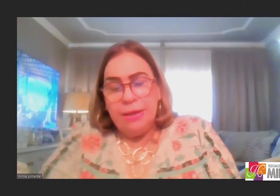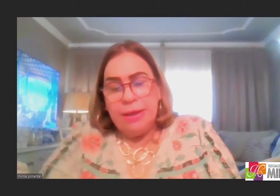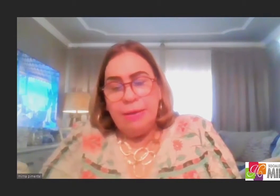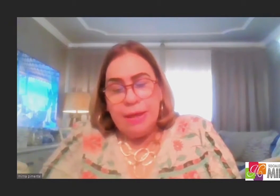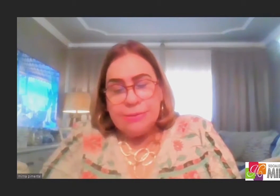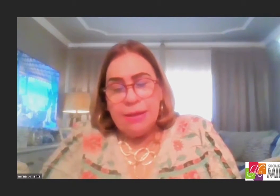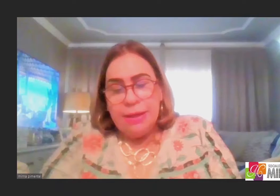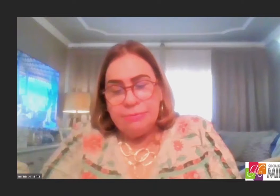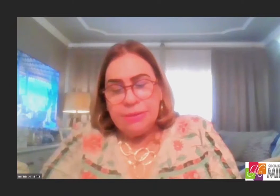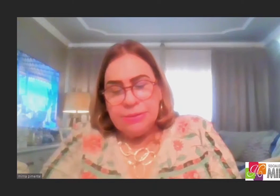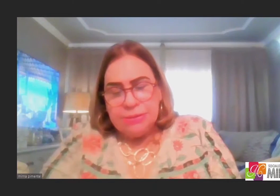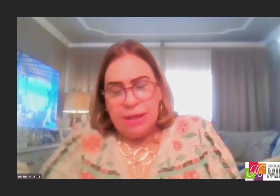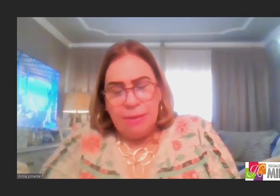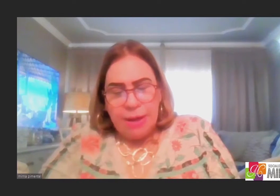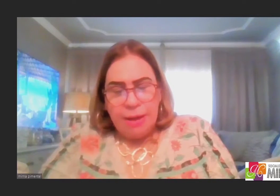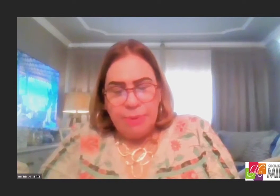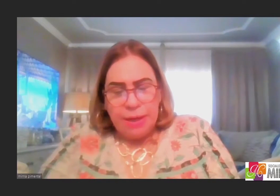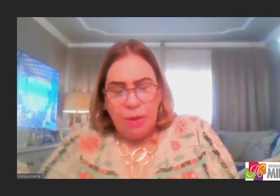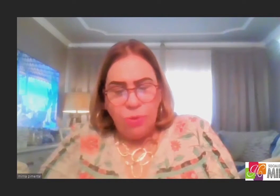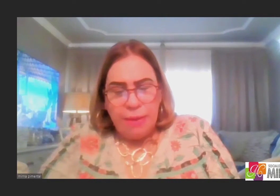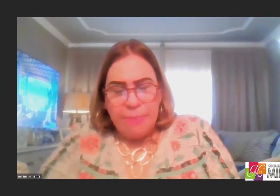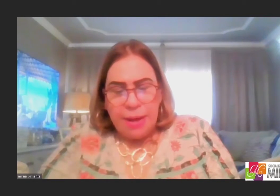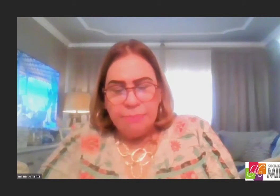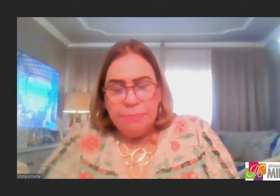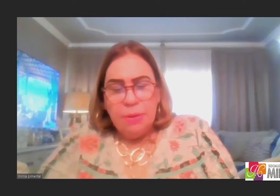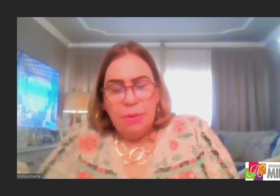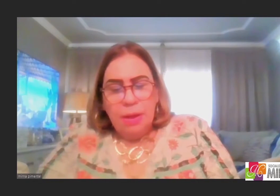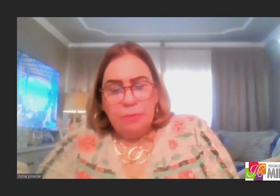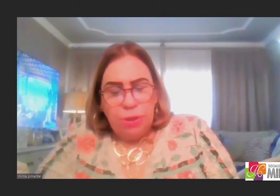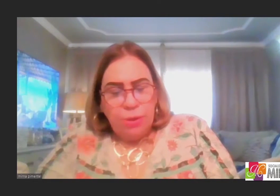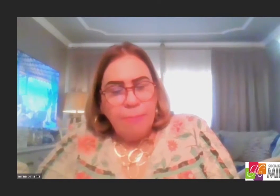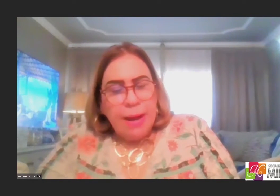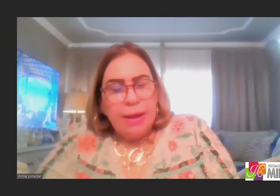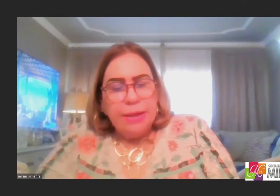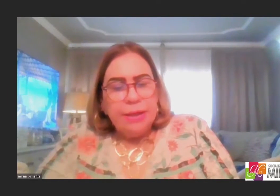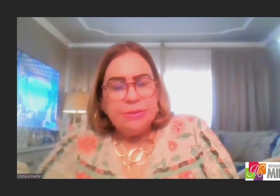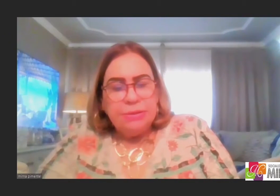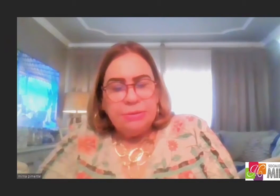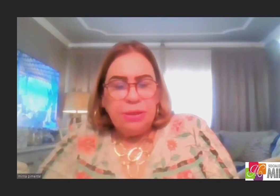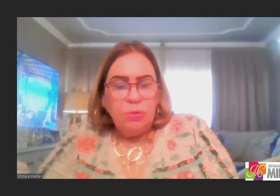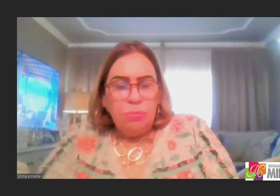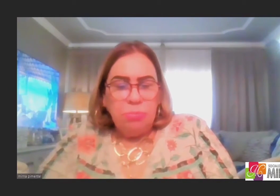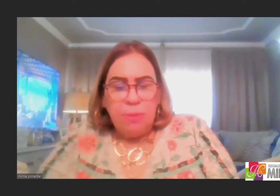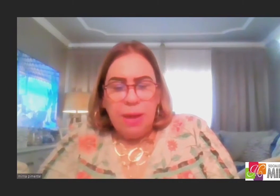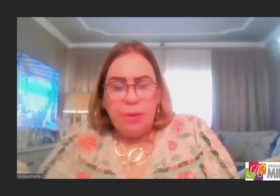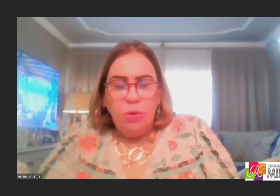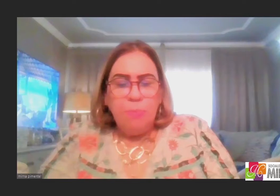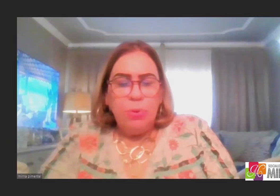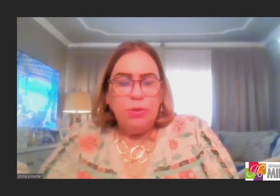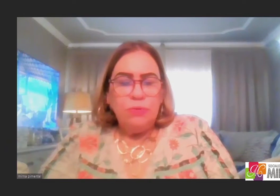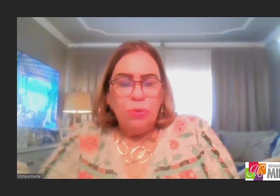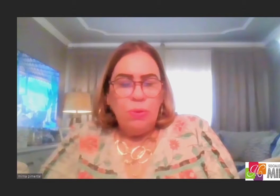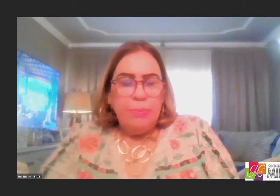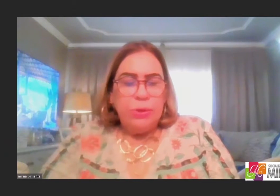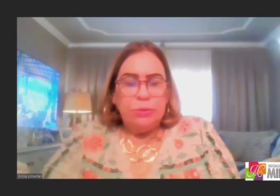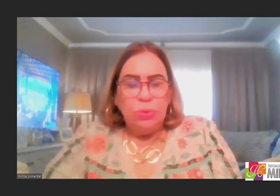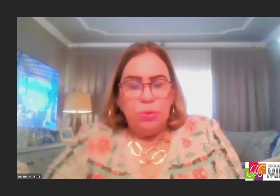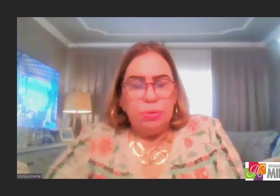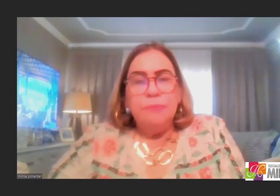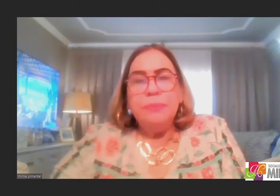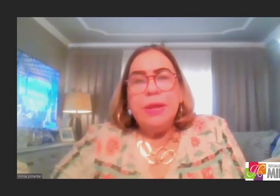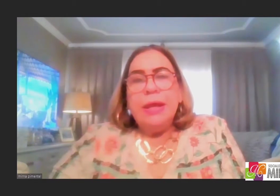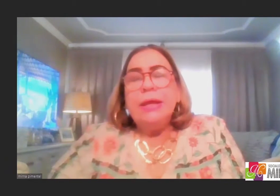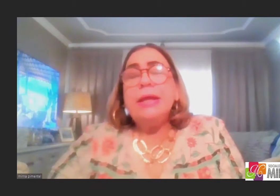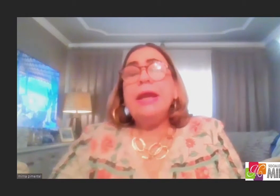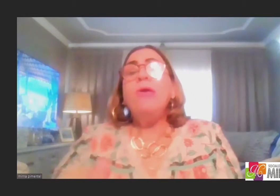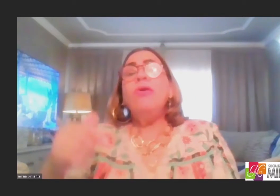actividad de que esa gente sí se la van a ver ahora mal. Digo mal en el sentido, no mal no, porque ellos son un